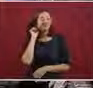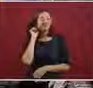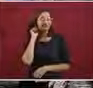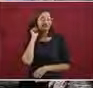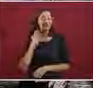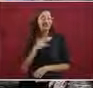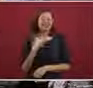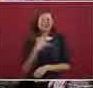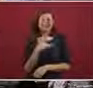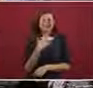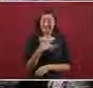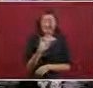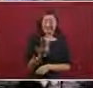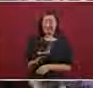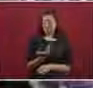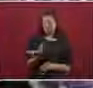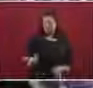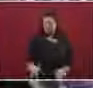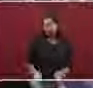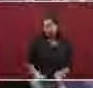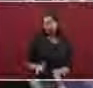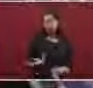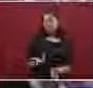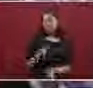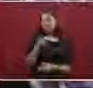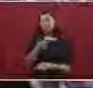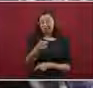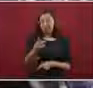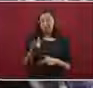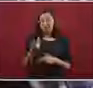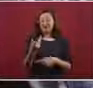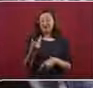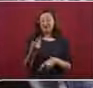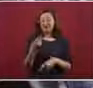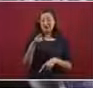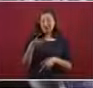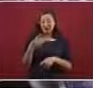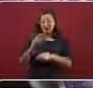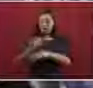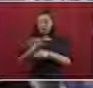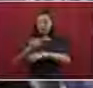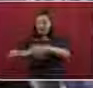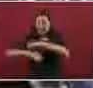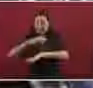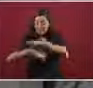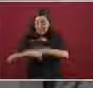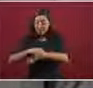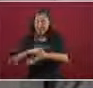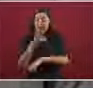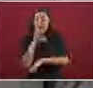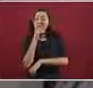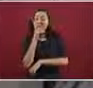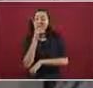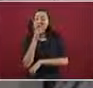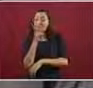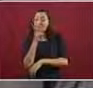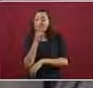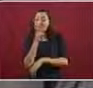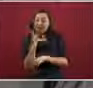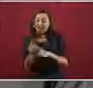presidente, cuando el padre del embajador norteamericano que actualmente está en México pues encabezó una revuelta